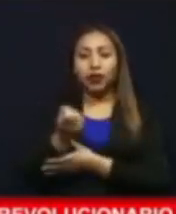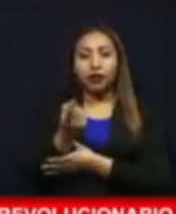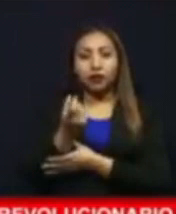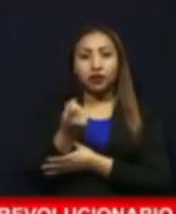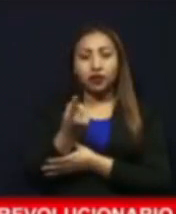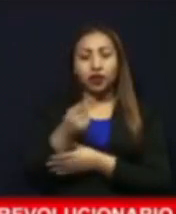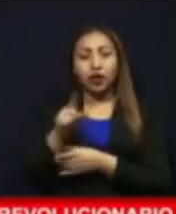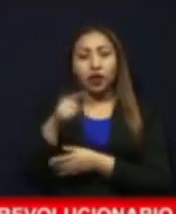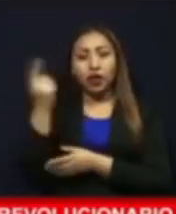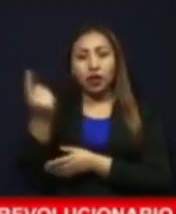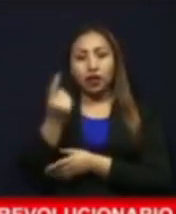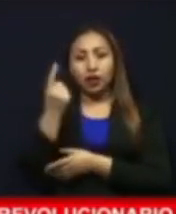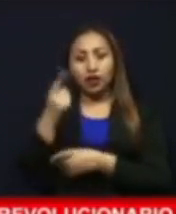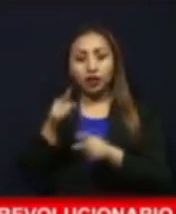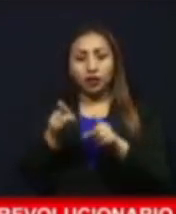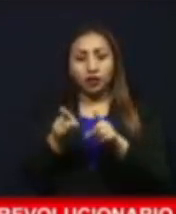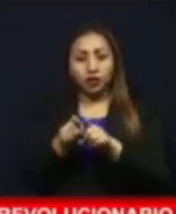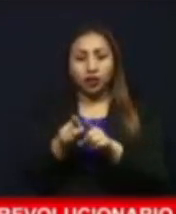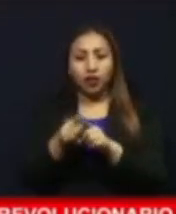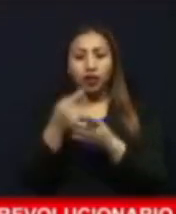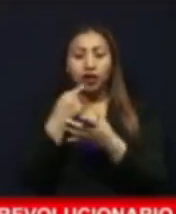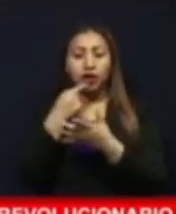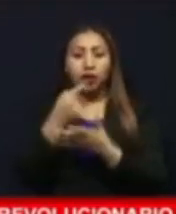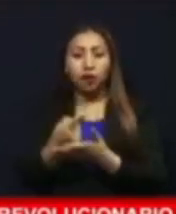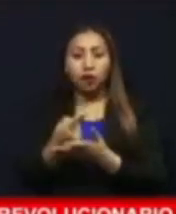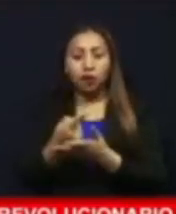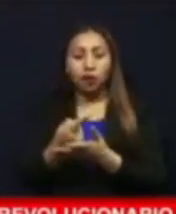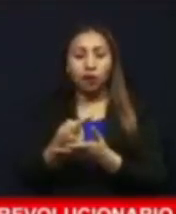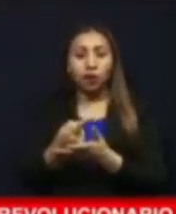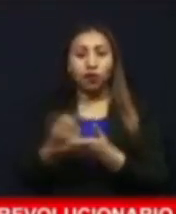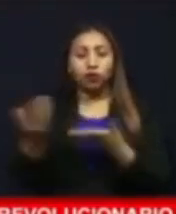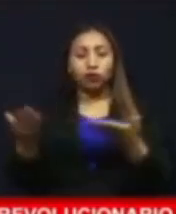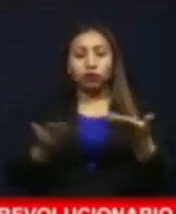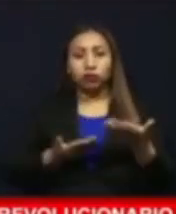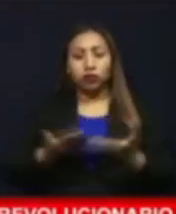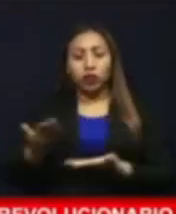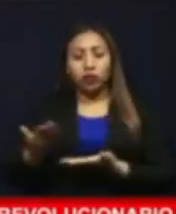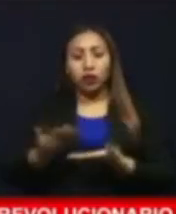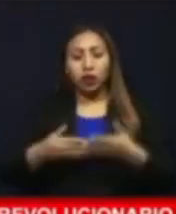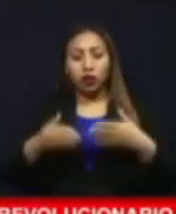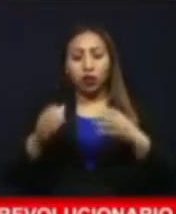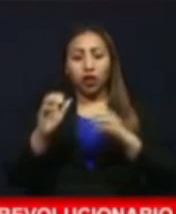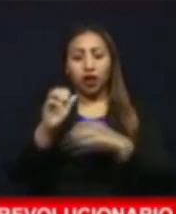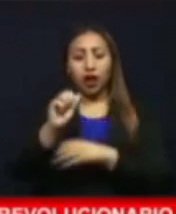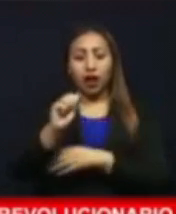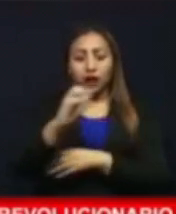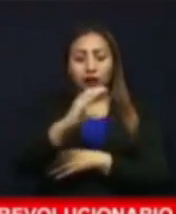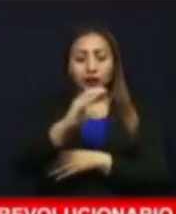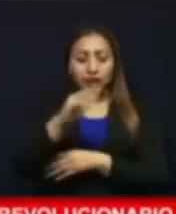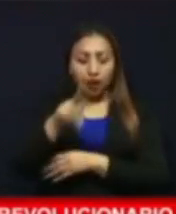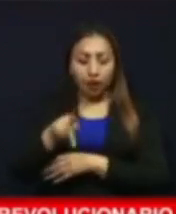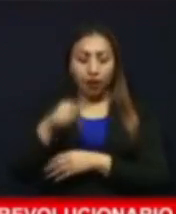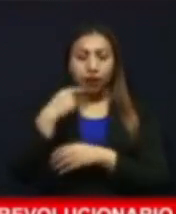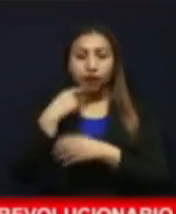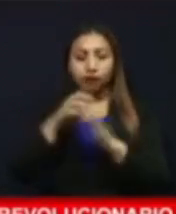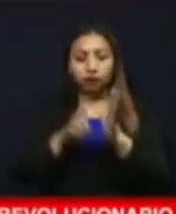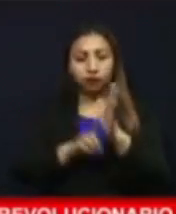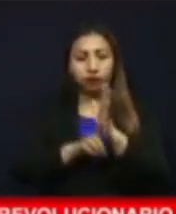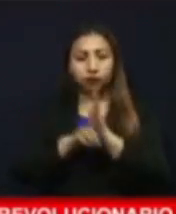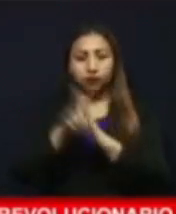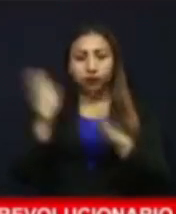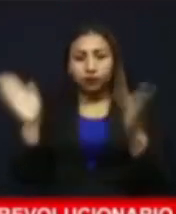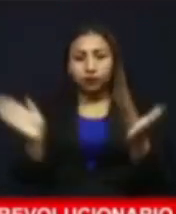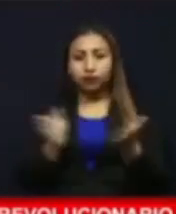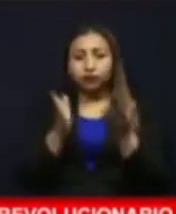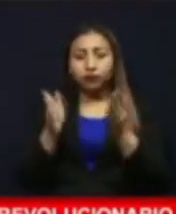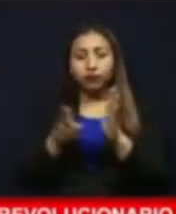un empleado de la acp que participó en el desarrollo e implementación del programa wintek es familiar